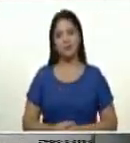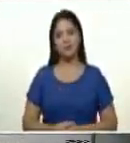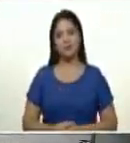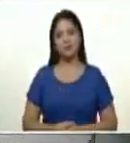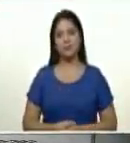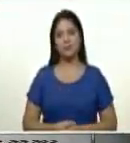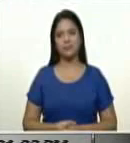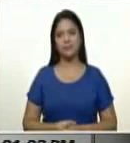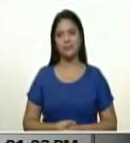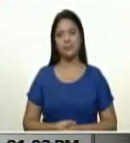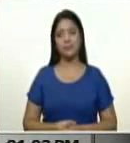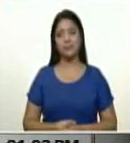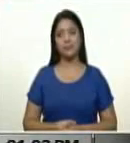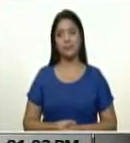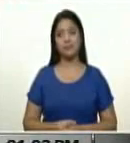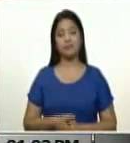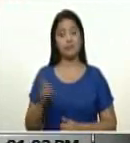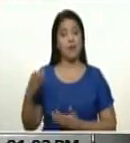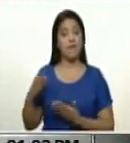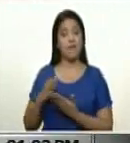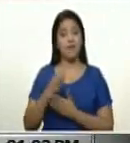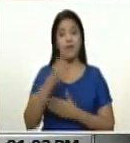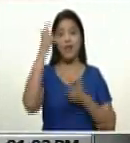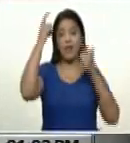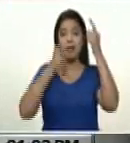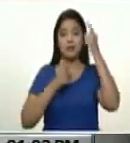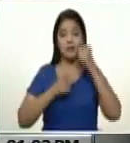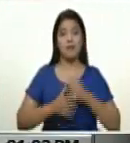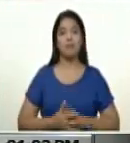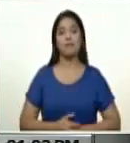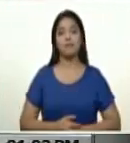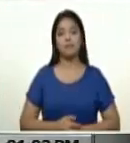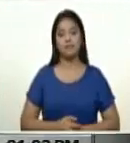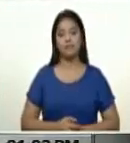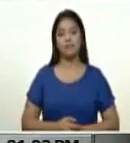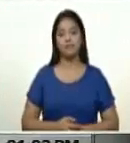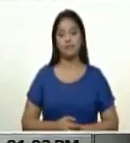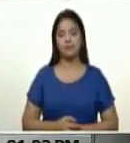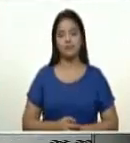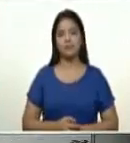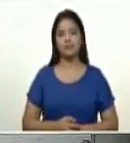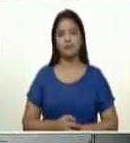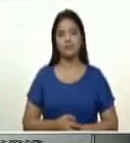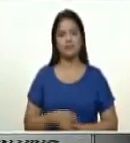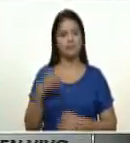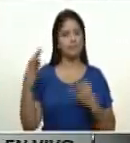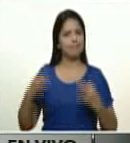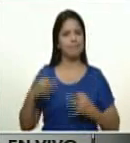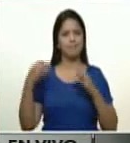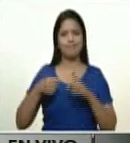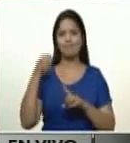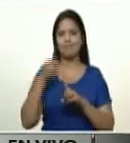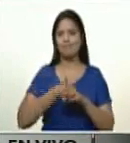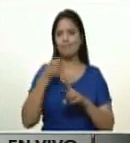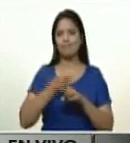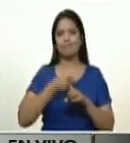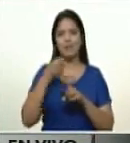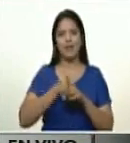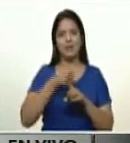Reyes Reyes, un monumento de lealtad al comandante Hugo Chávez y de consecuencia y perseverancia en la